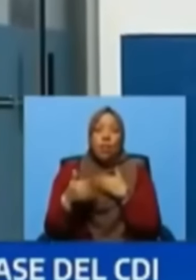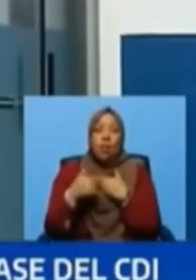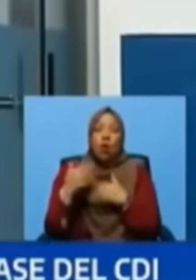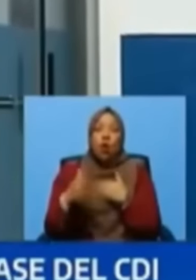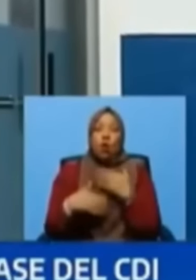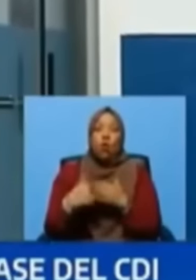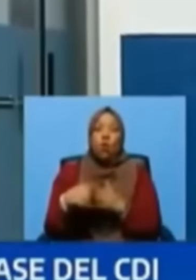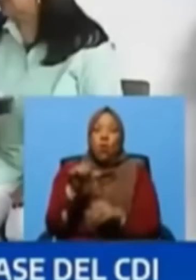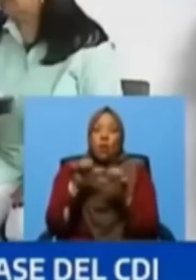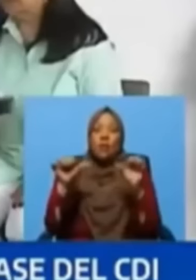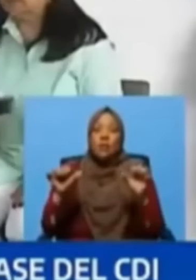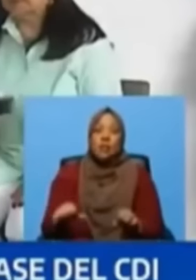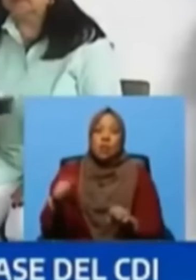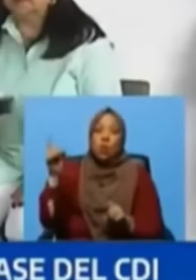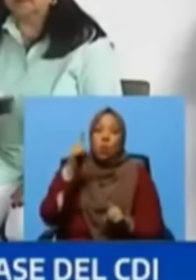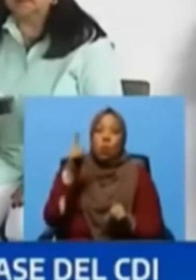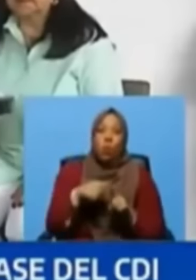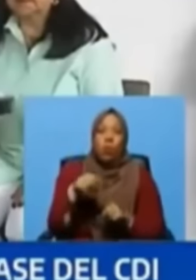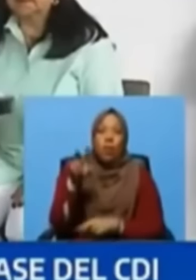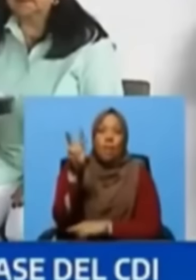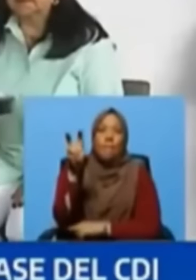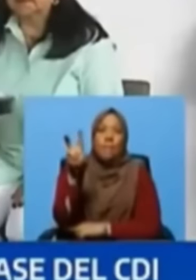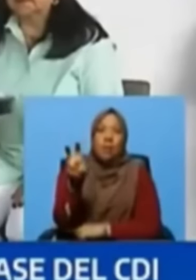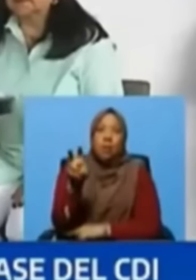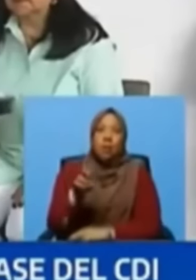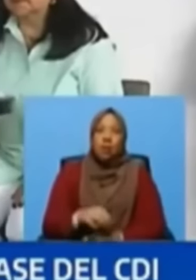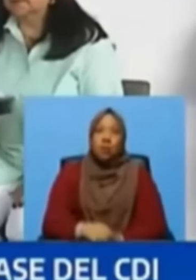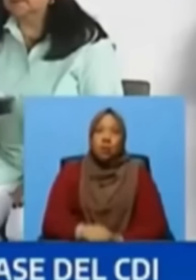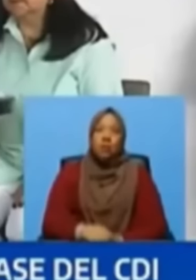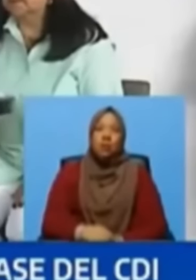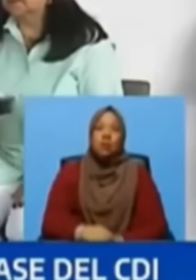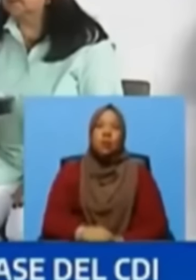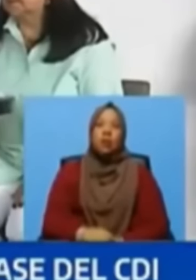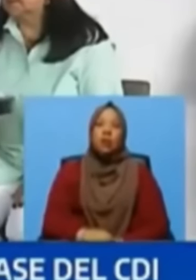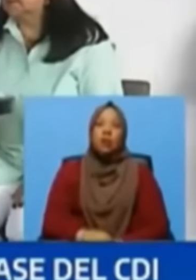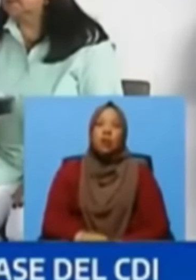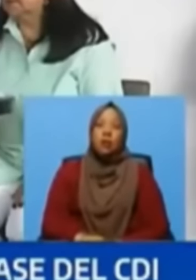fascista al sistema eléctrico el viernes ustedes se